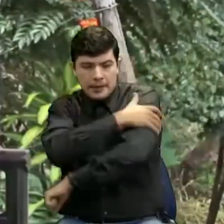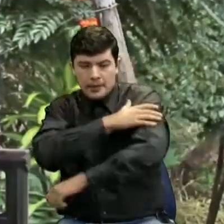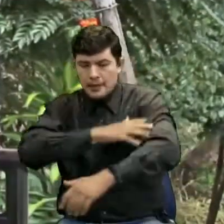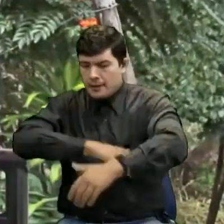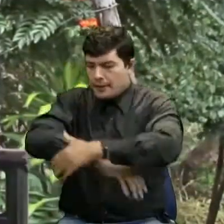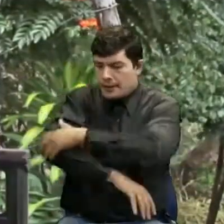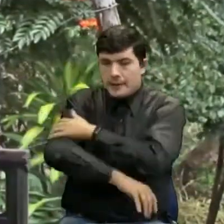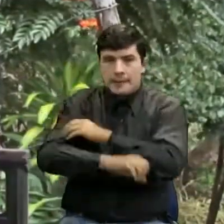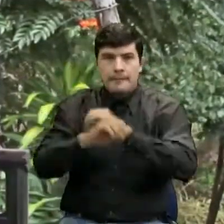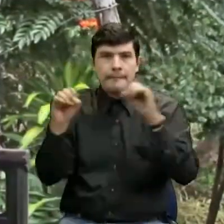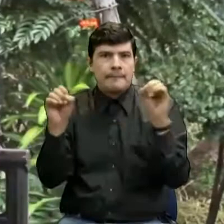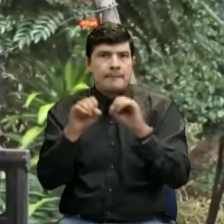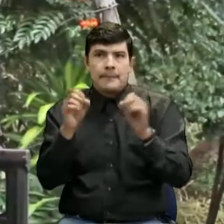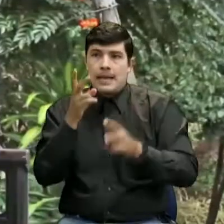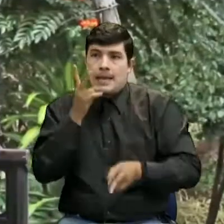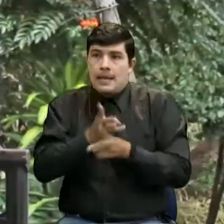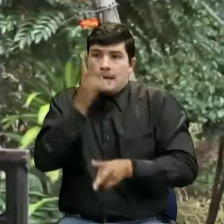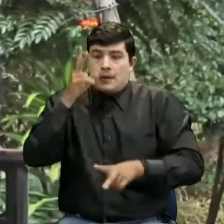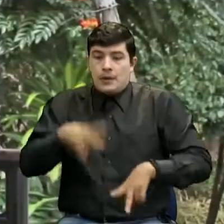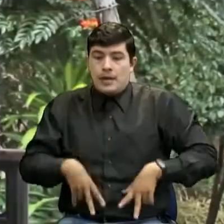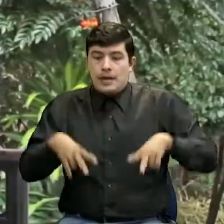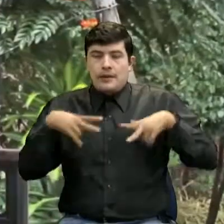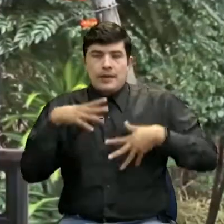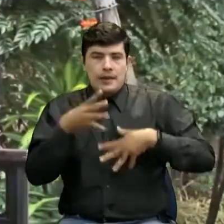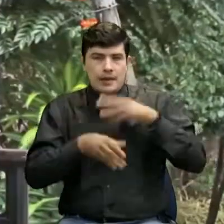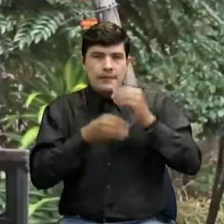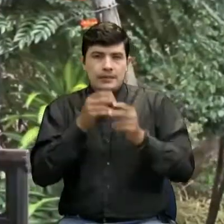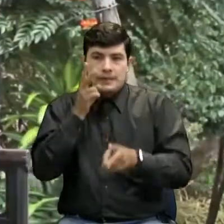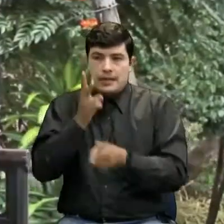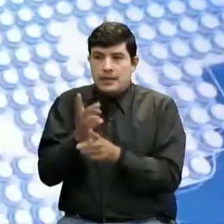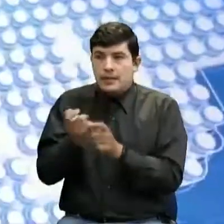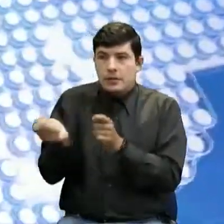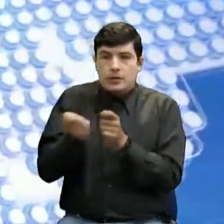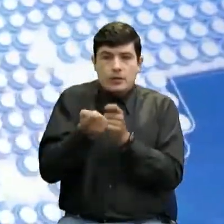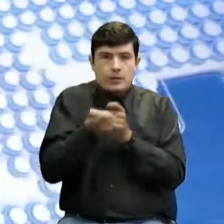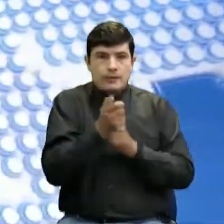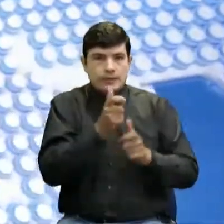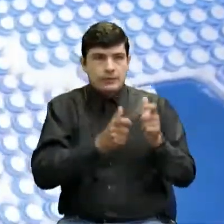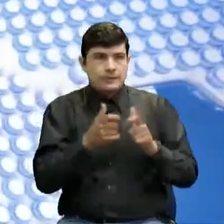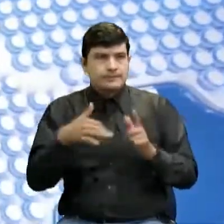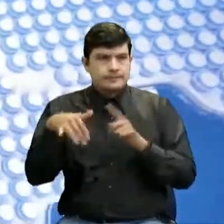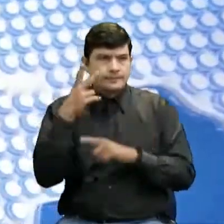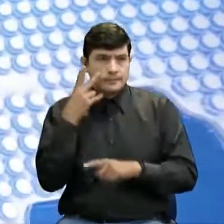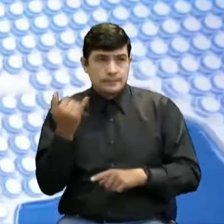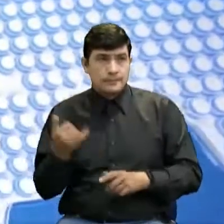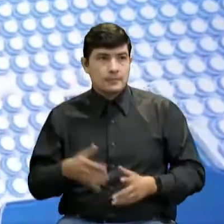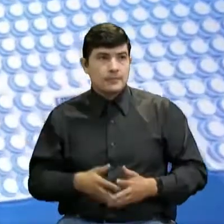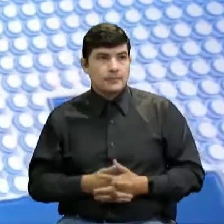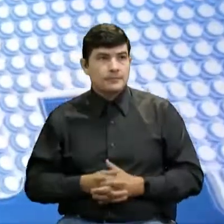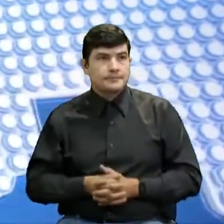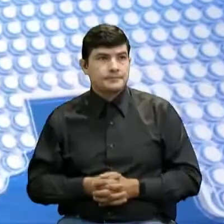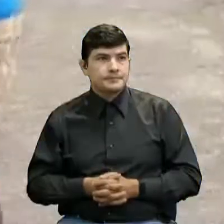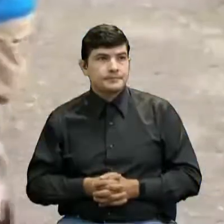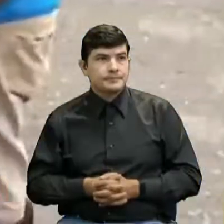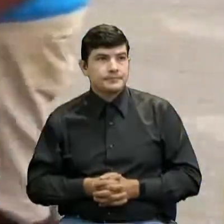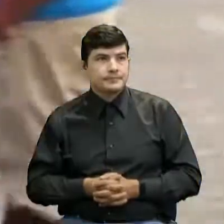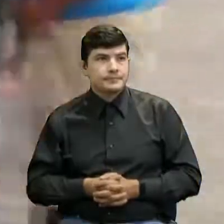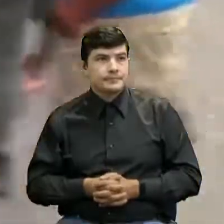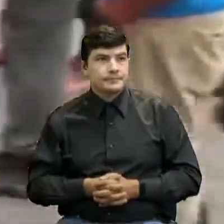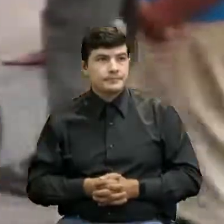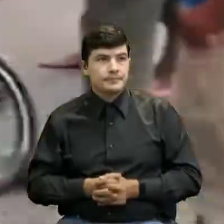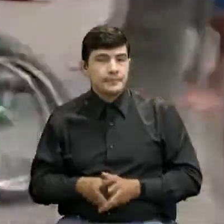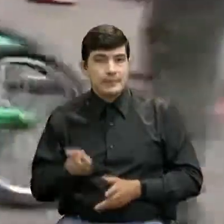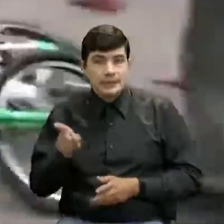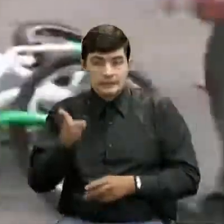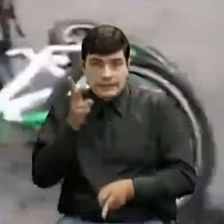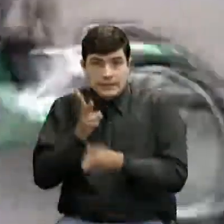arriesgando no sólo su vida sino de las personas que están cerca de ellos esta peligrosa práctica registra una víctima en el corregimiento